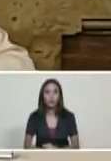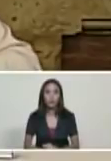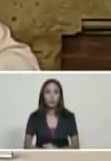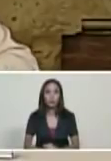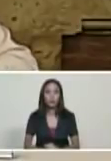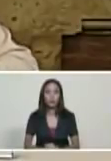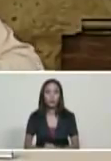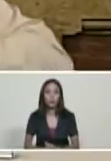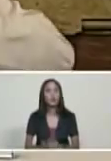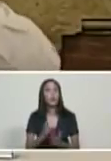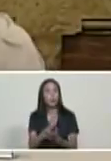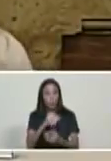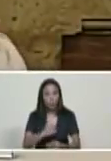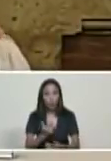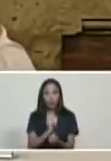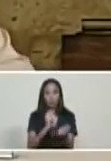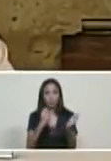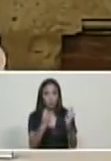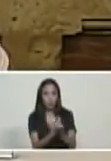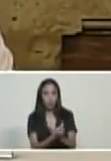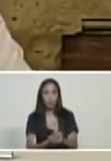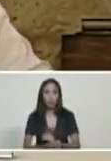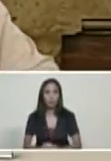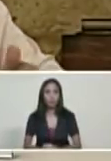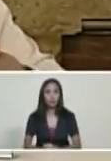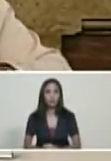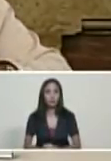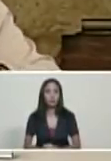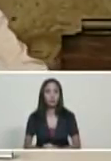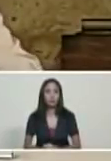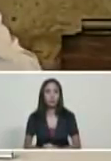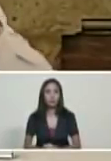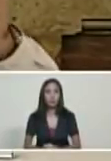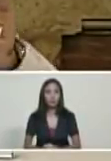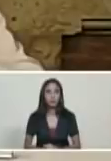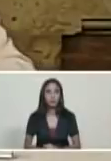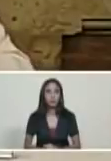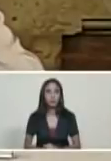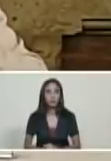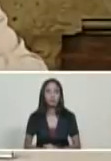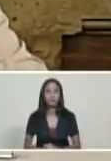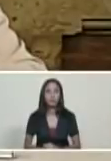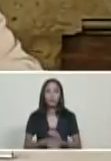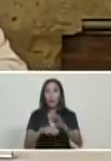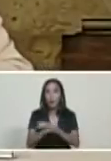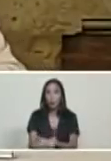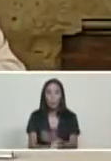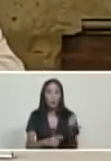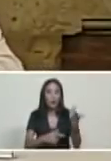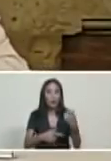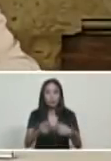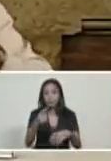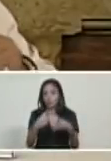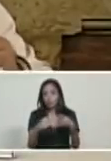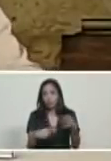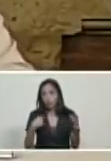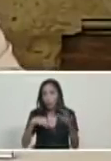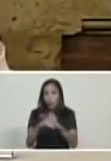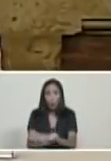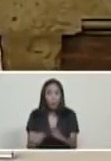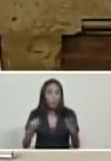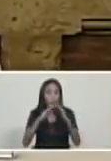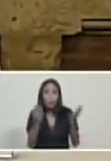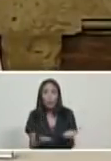convertirlo en otra criptomoneda y realizar mis compras y mis cosas que quiera en el mundo